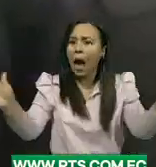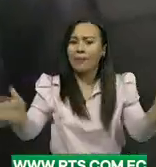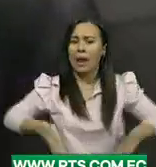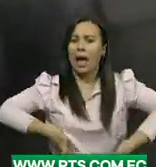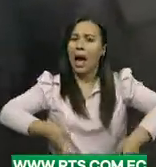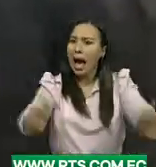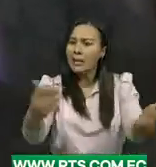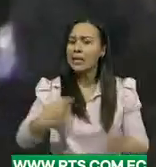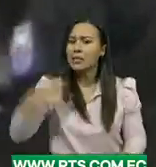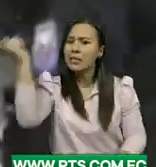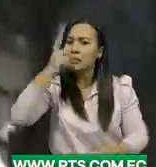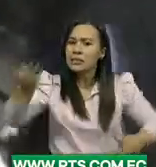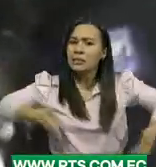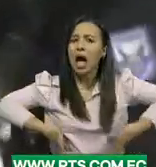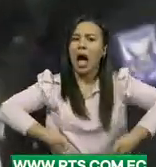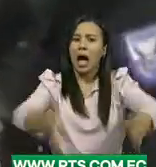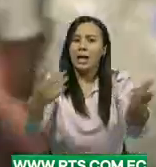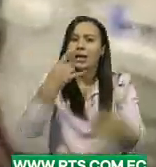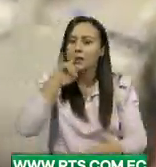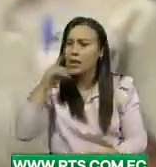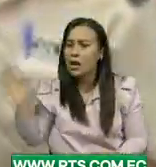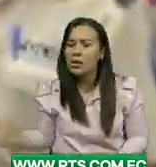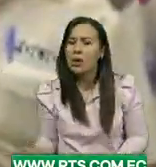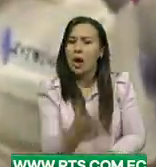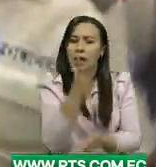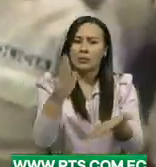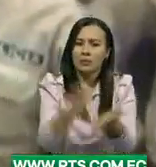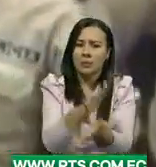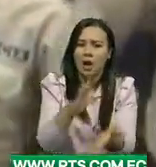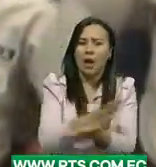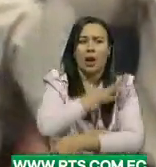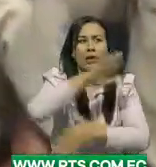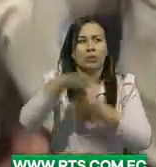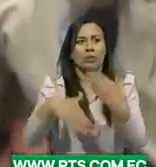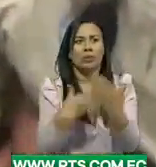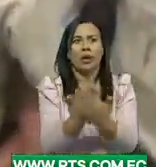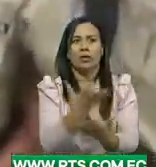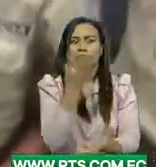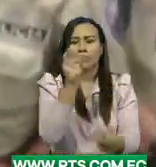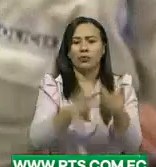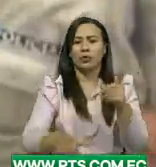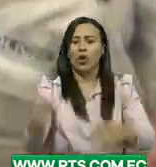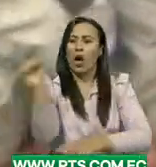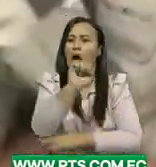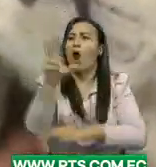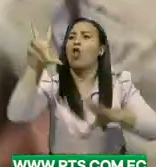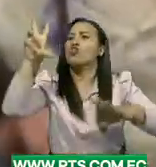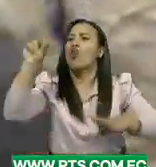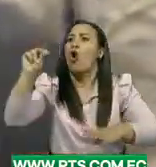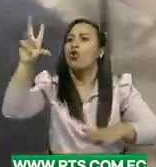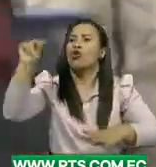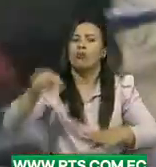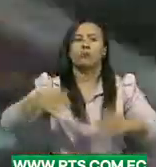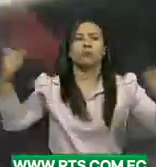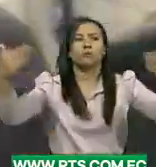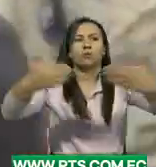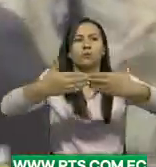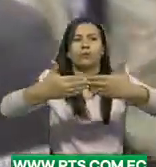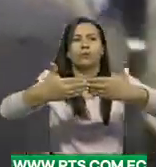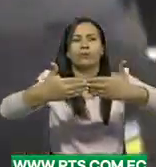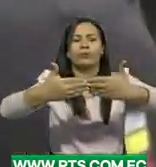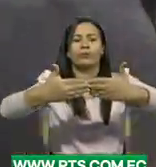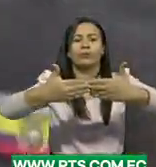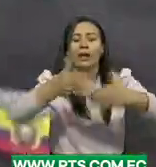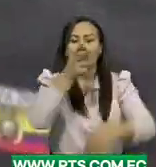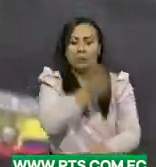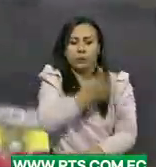¡Los estudiantes quieren estudiar! Ante la negativa por parte de los conductores paralizados, los ciudadanos intentaron desalojar las unidades parqueadas